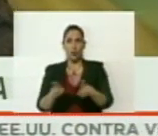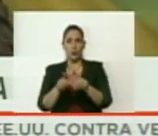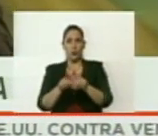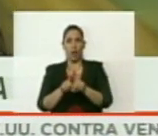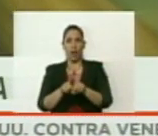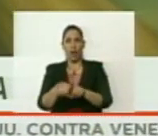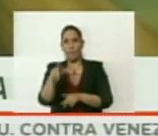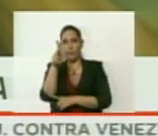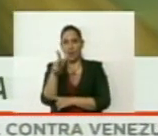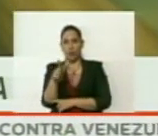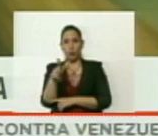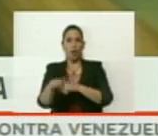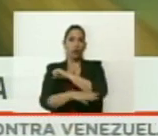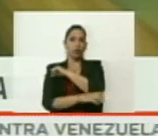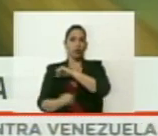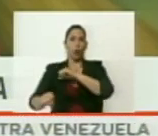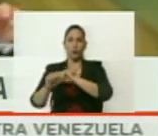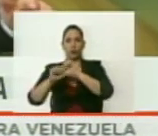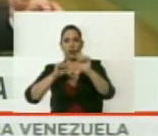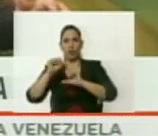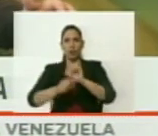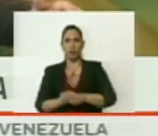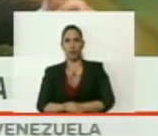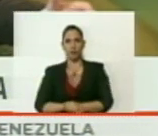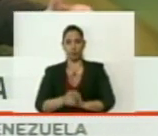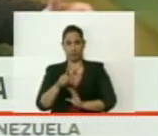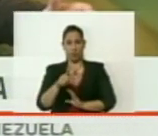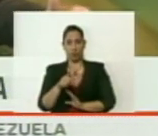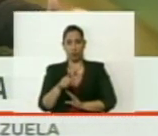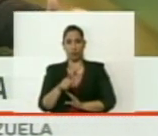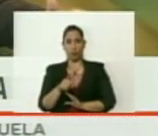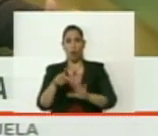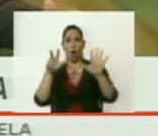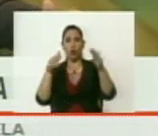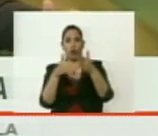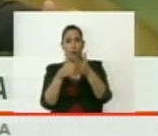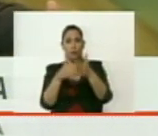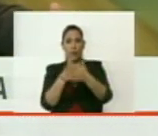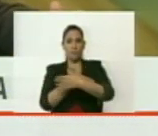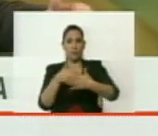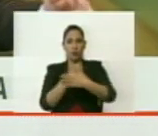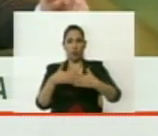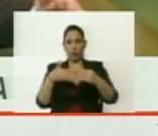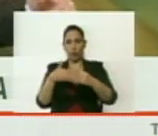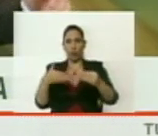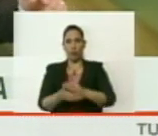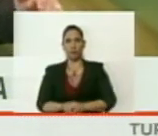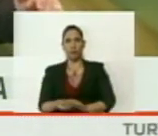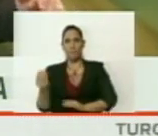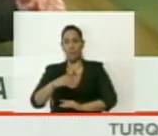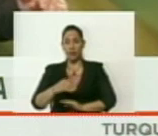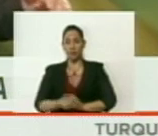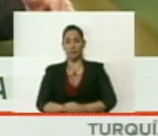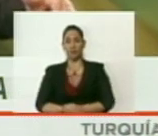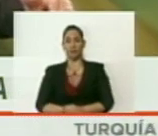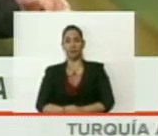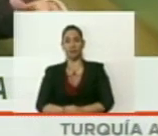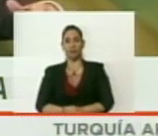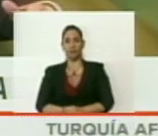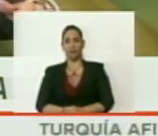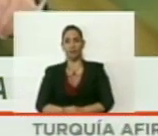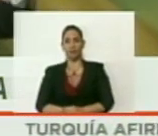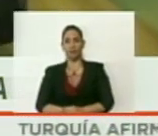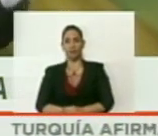el robo del siglo. Son directamente unos 8.000 millones. Más,